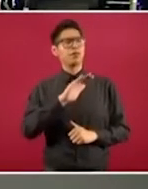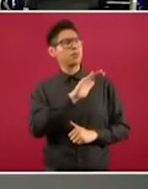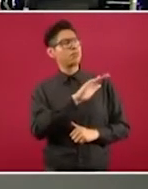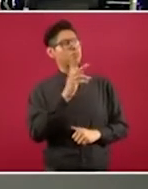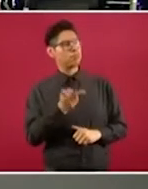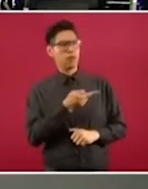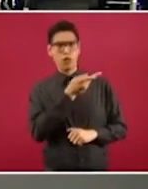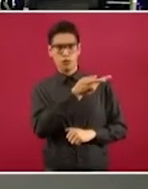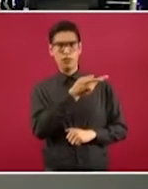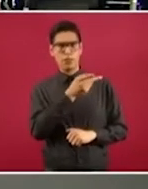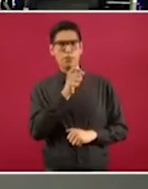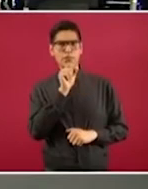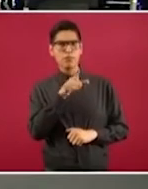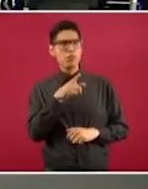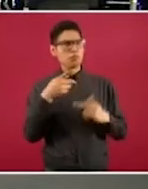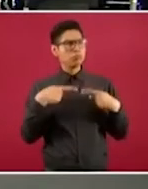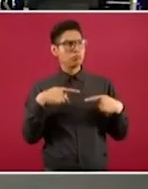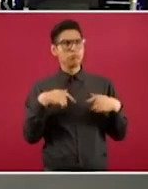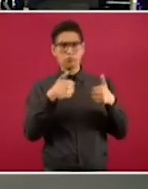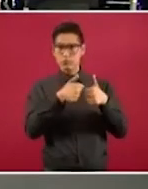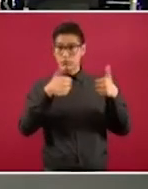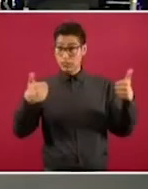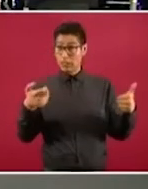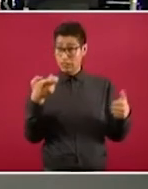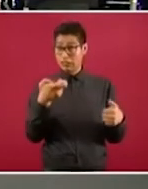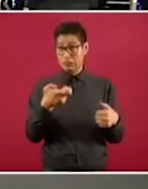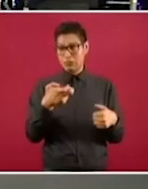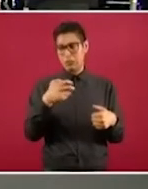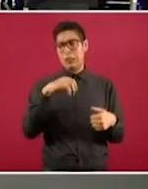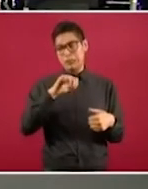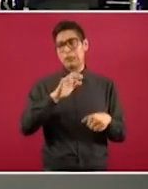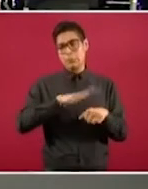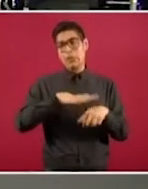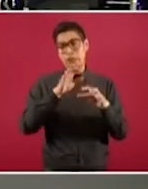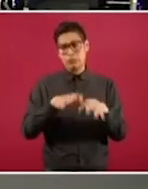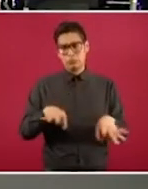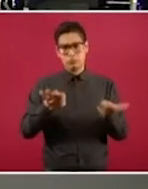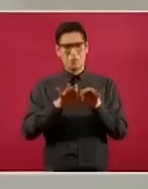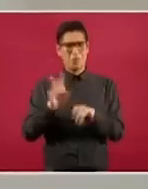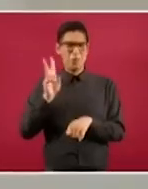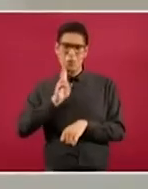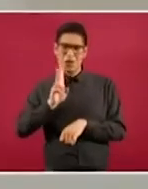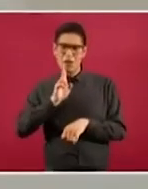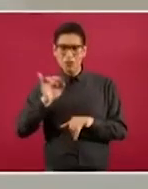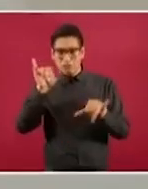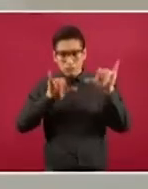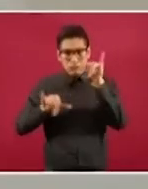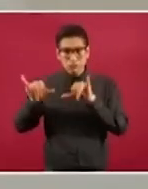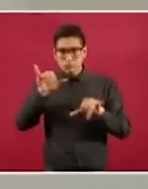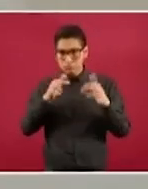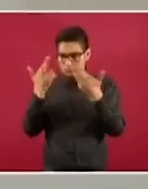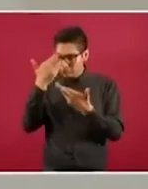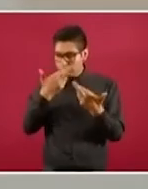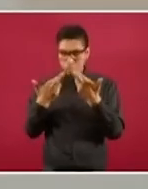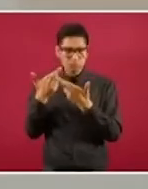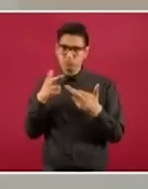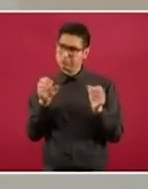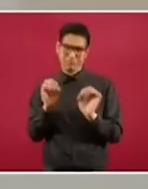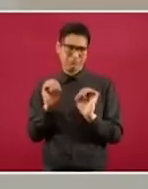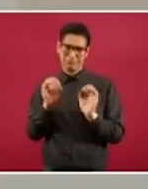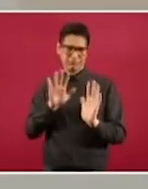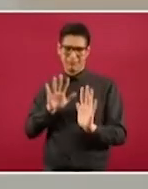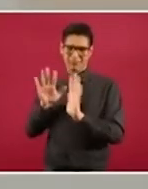social, eso sí es lo que marca la diferencia. No cuántas pruebas se hacen o no se hacen en un país, sino el momento en el